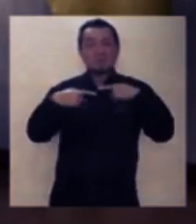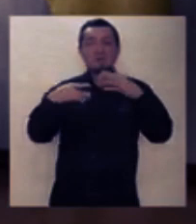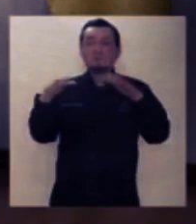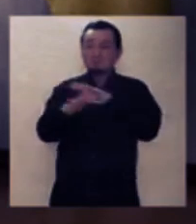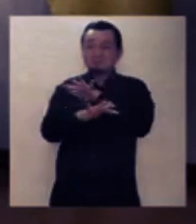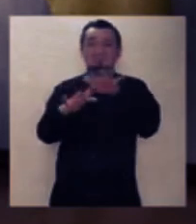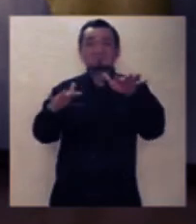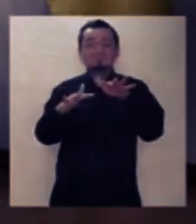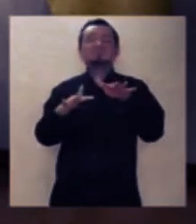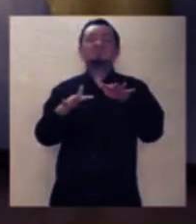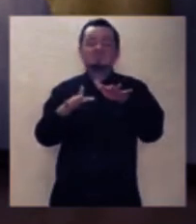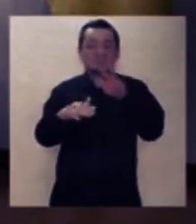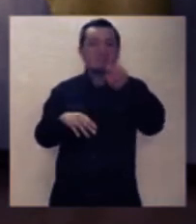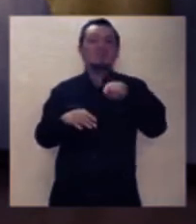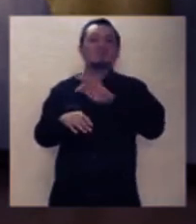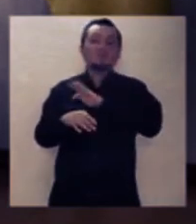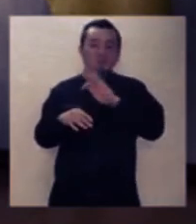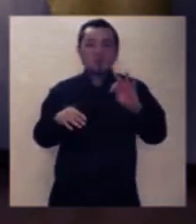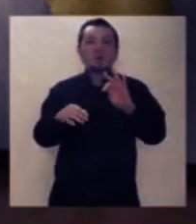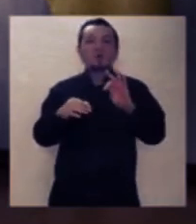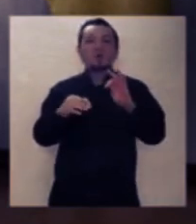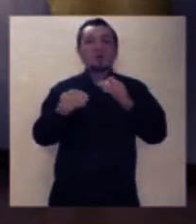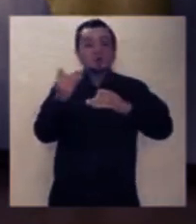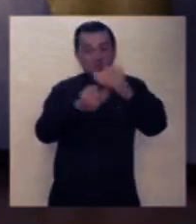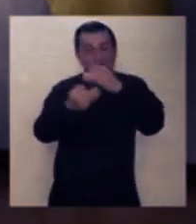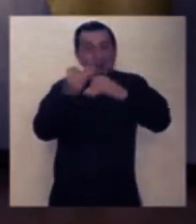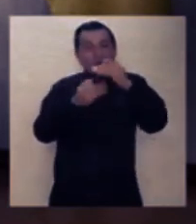si la movilidad sigue creciendo, corremos el